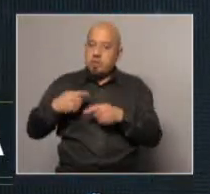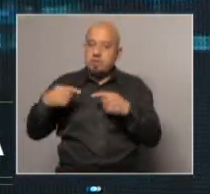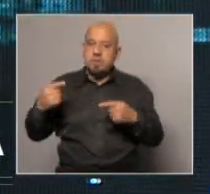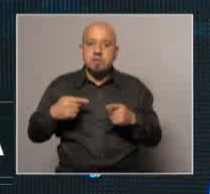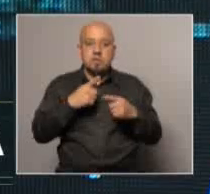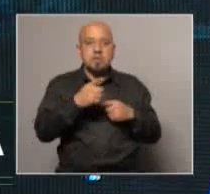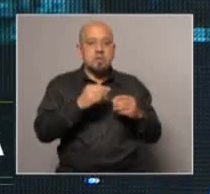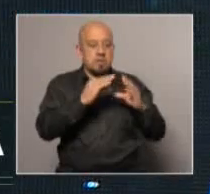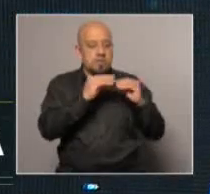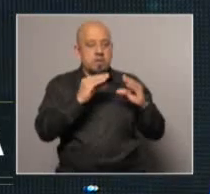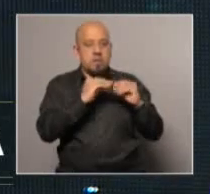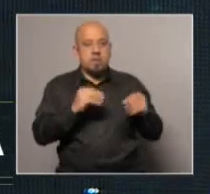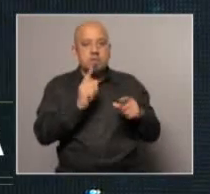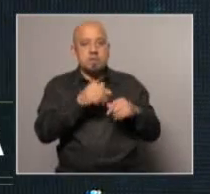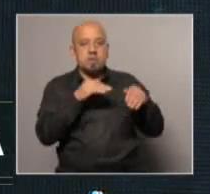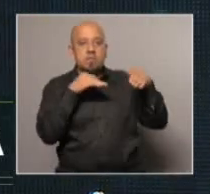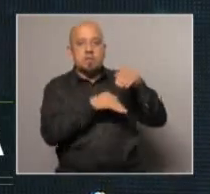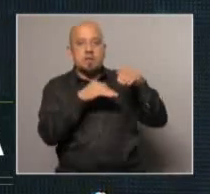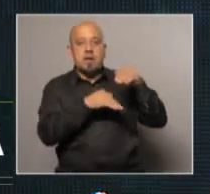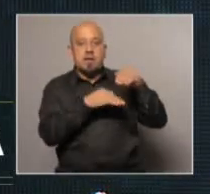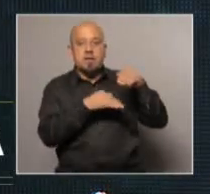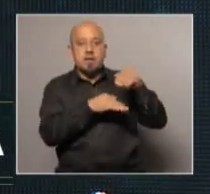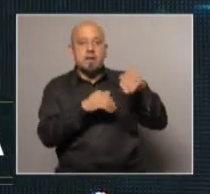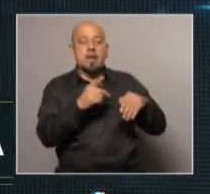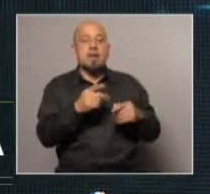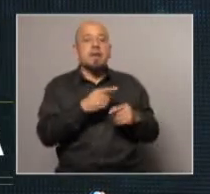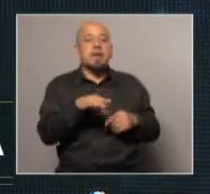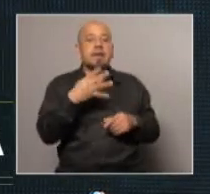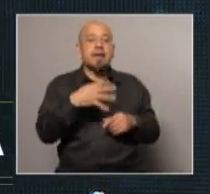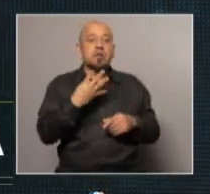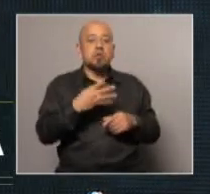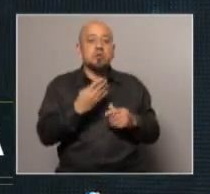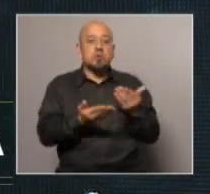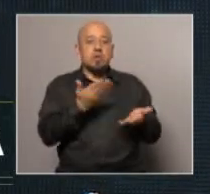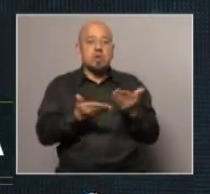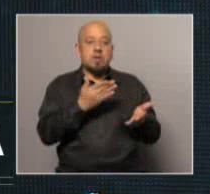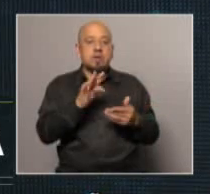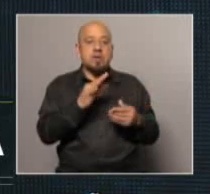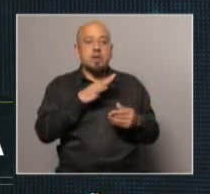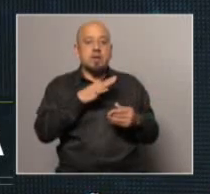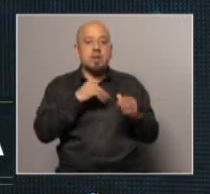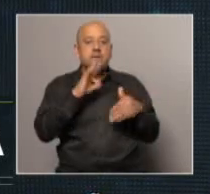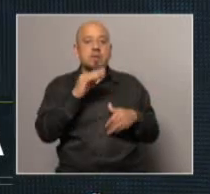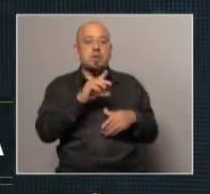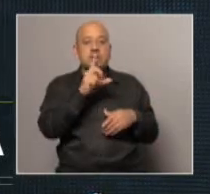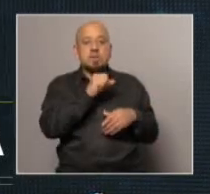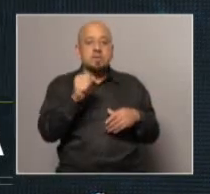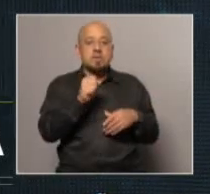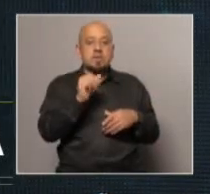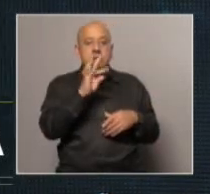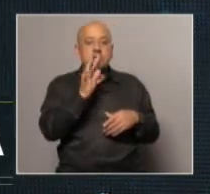esa marihuana que está estoqueada acá, que si exportaron 14 toneladas, quiere decir que todavía hay más de 100 toneladas estoqueadas en